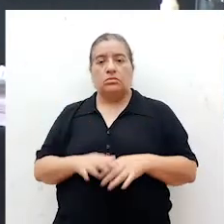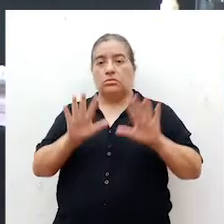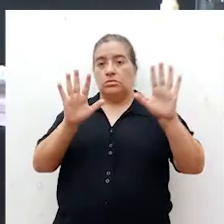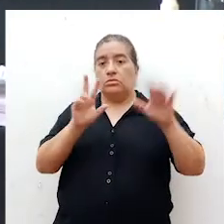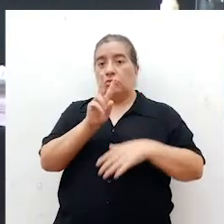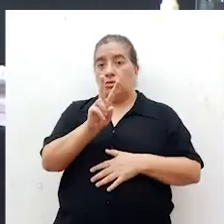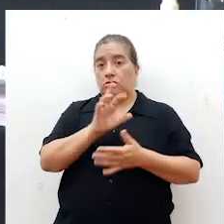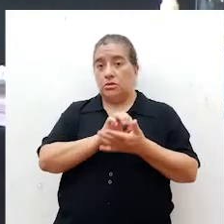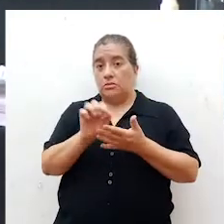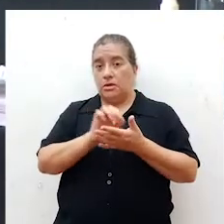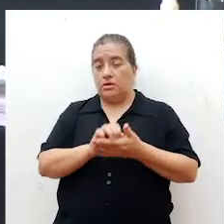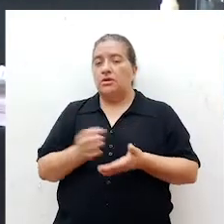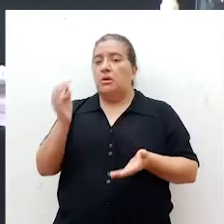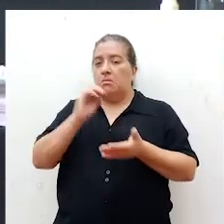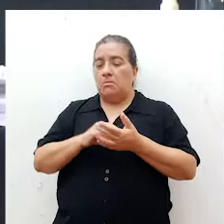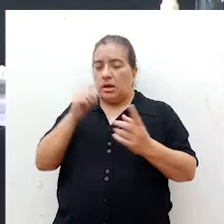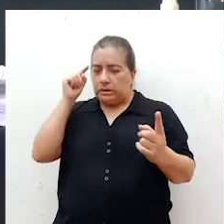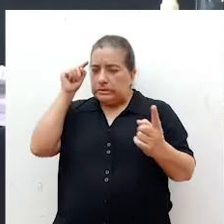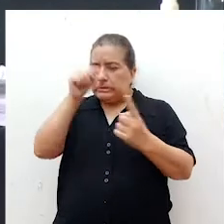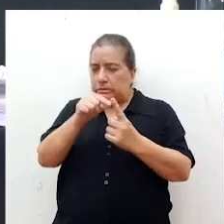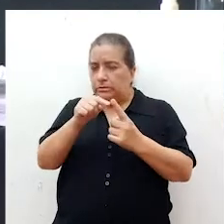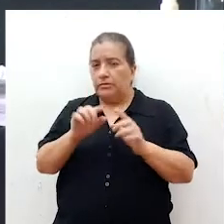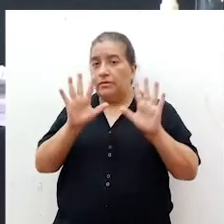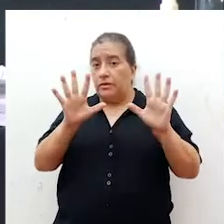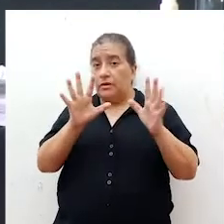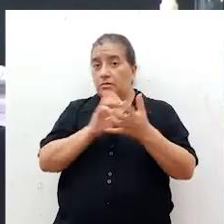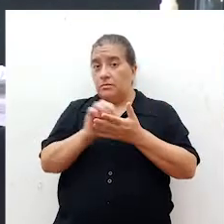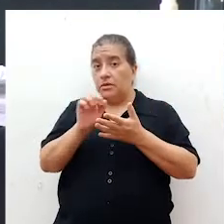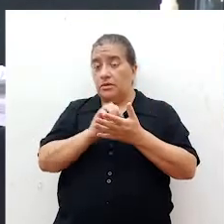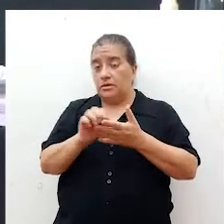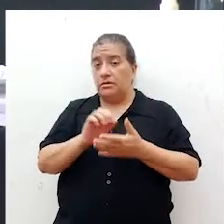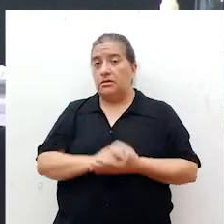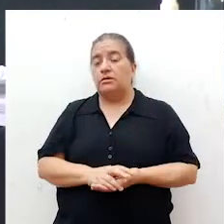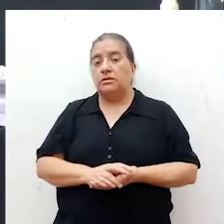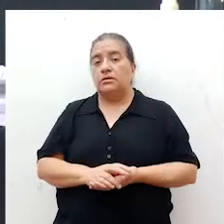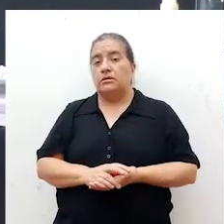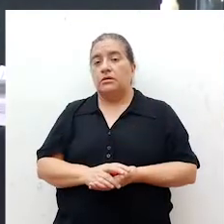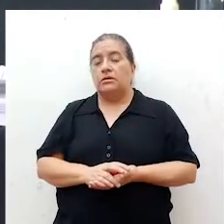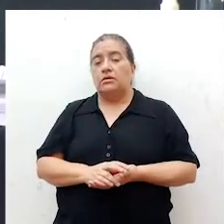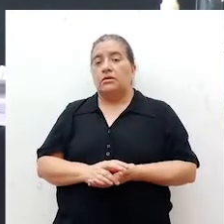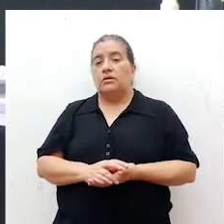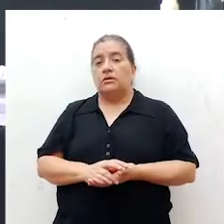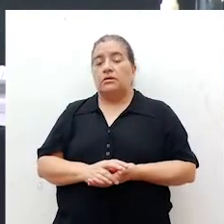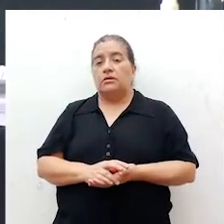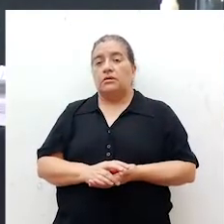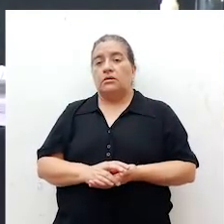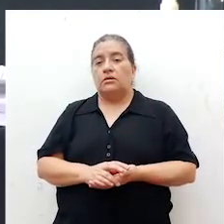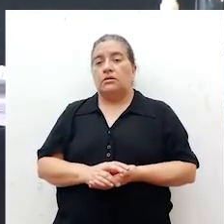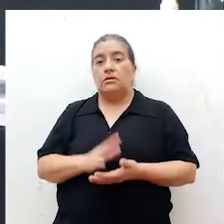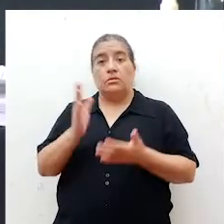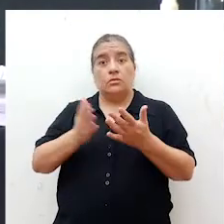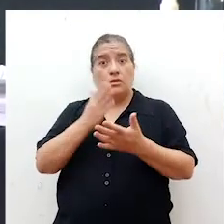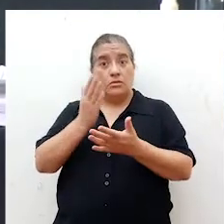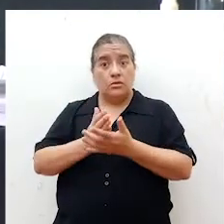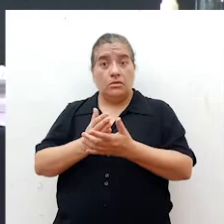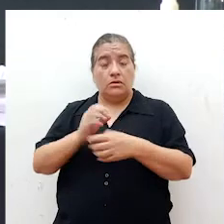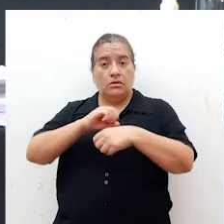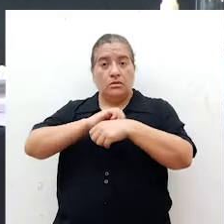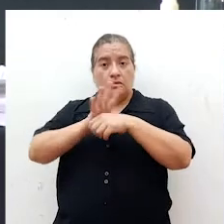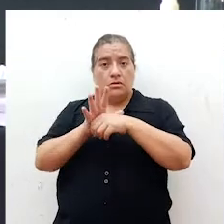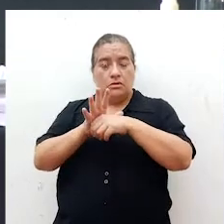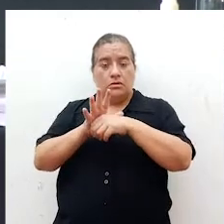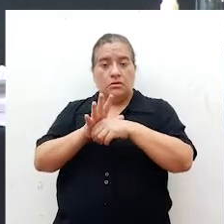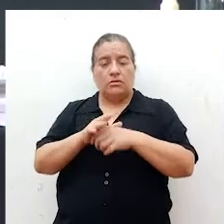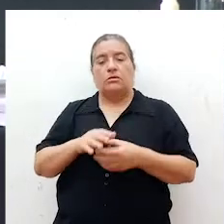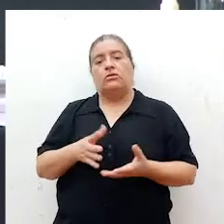respecto de su gestión en estos 12 meses y particularmente en estos casi 10 meses que han transcurrido en el marco